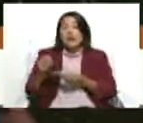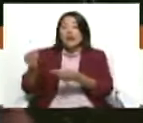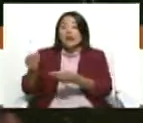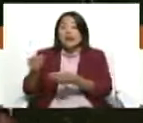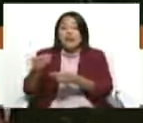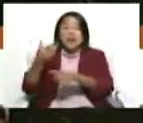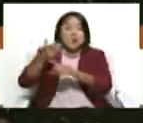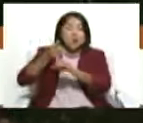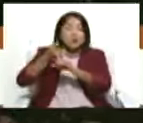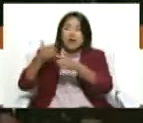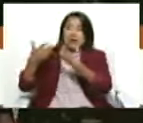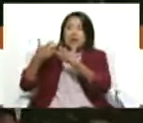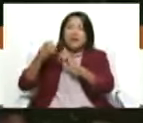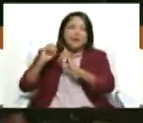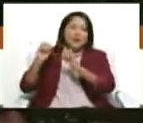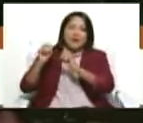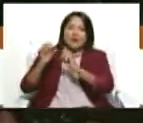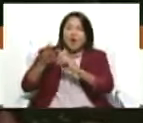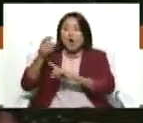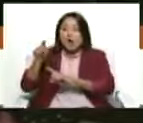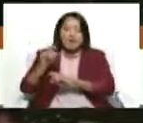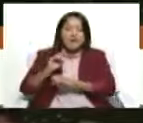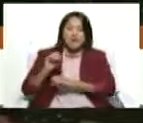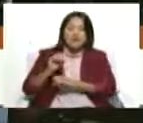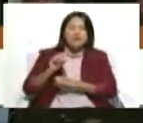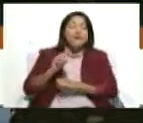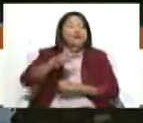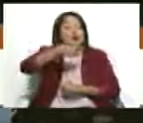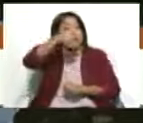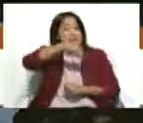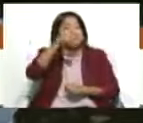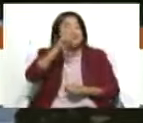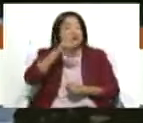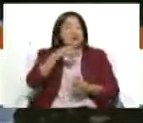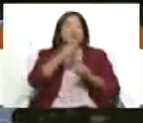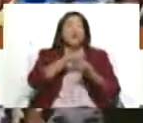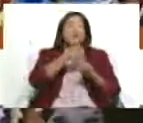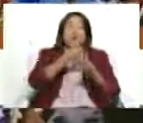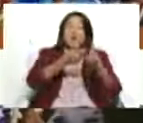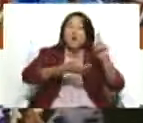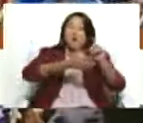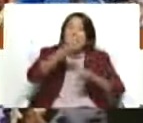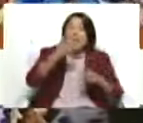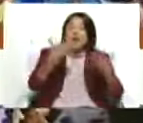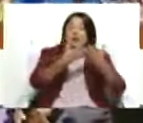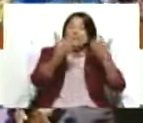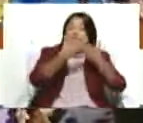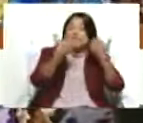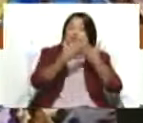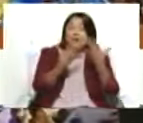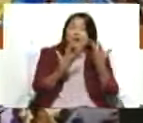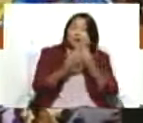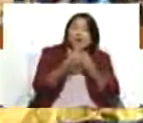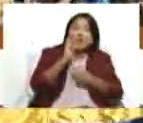lucharon. Nosotros tuvimos que lucharla. Pelearla en batallas.